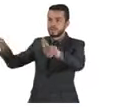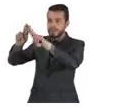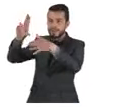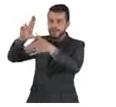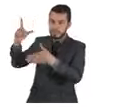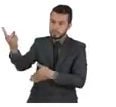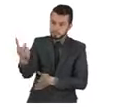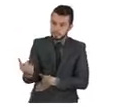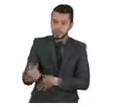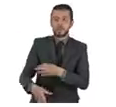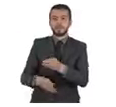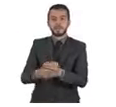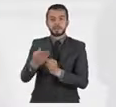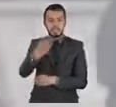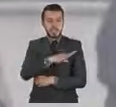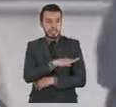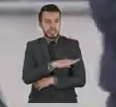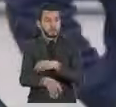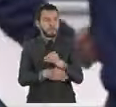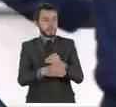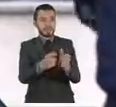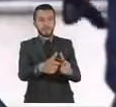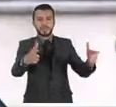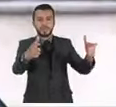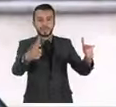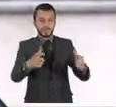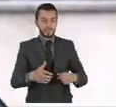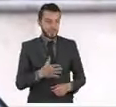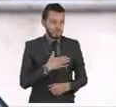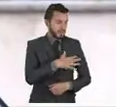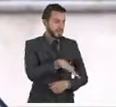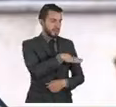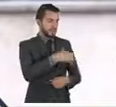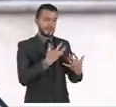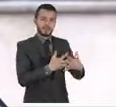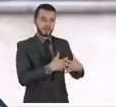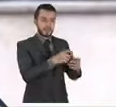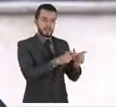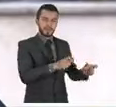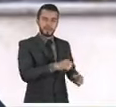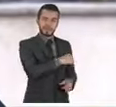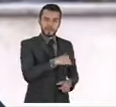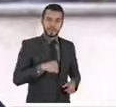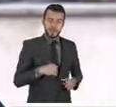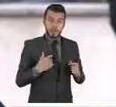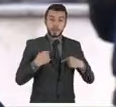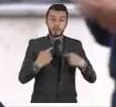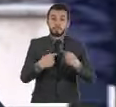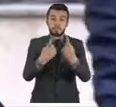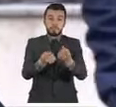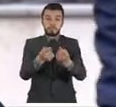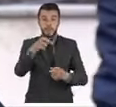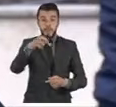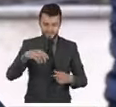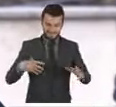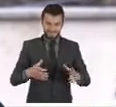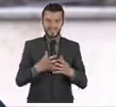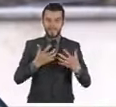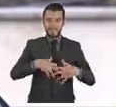acá, los miembros del gabinete, mis compañeros del sector privado. Desde Pro Bogotá hemos venido